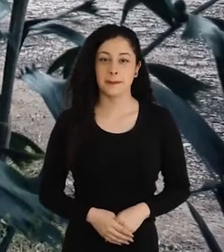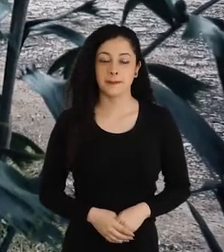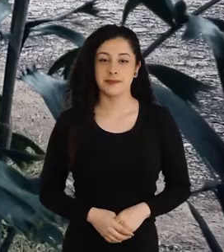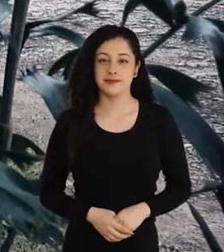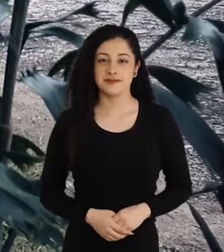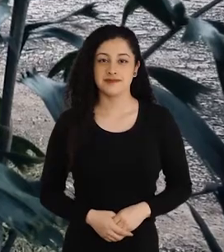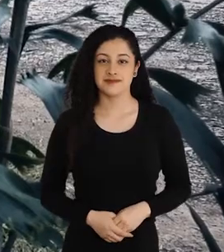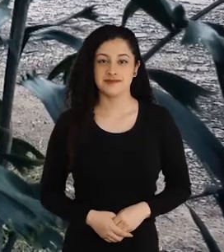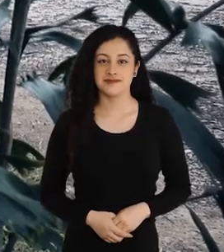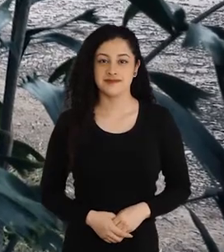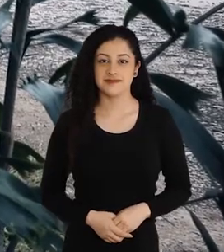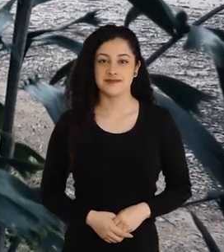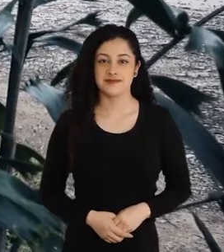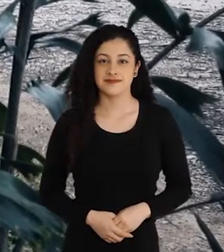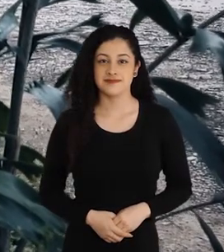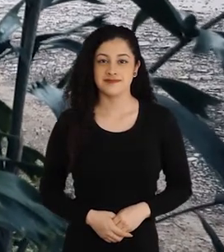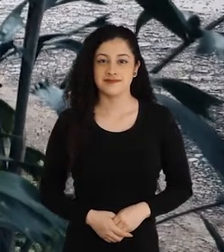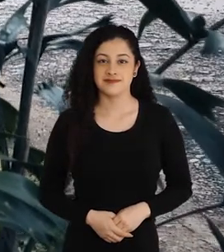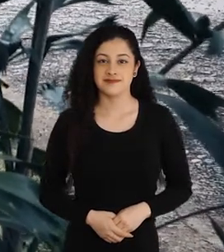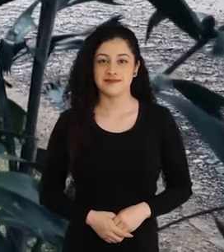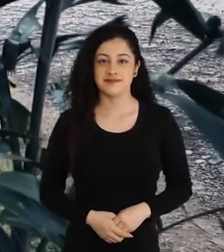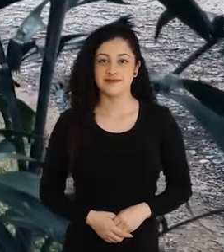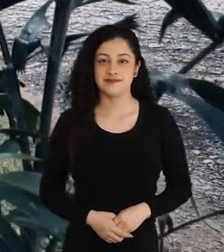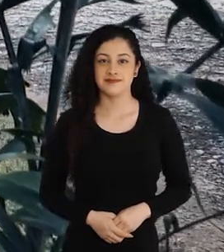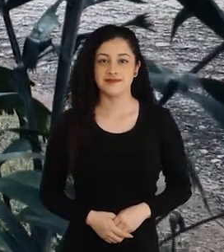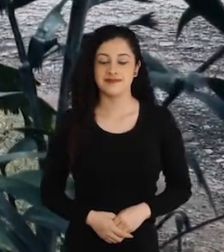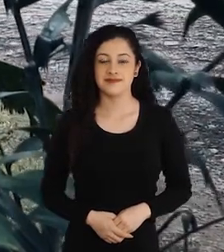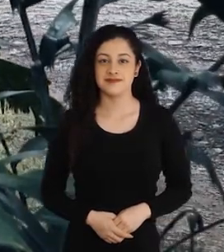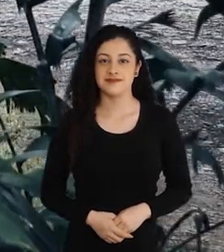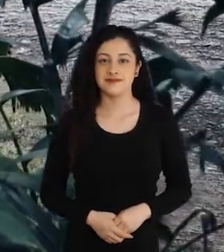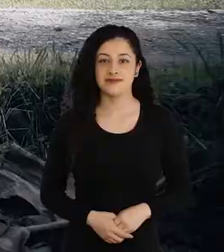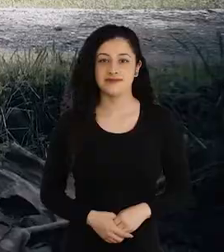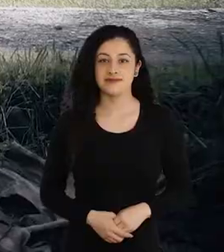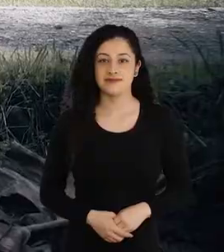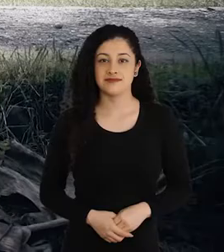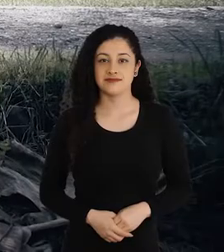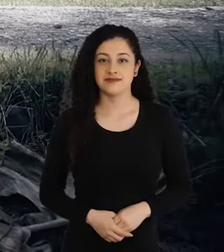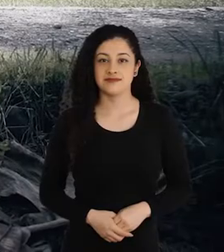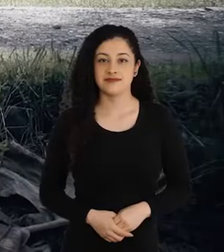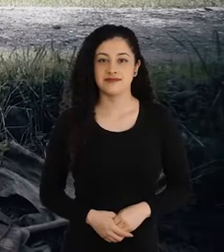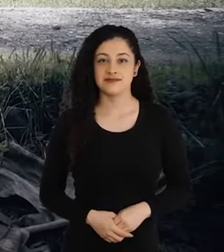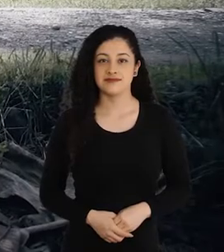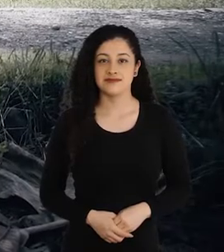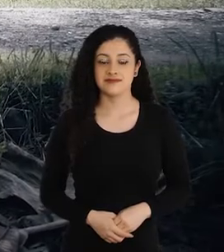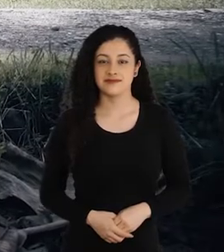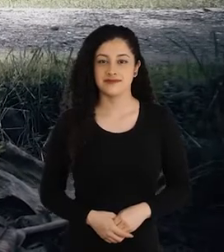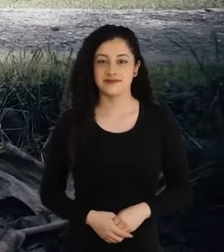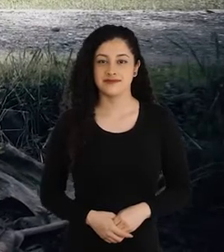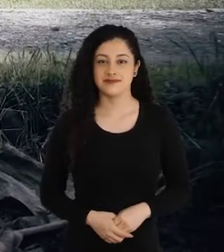su bastón, se dirige a su izquierda. En otro plano, él está arrodillado y levantando con una mano el alambre de púas de una